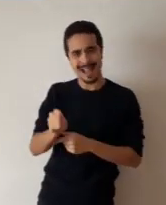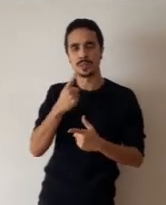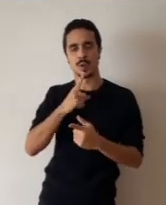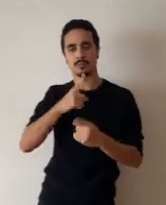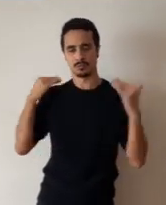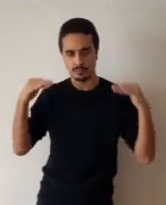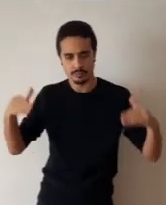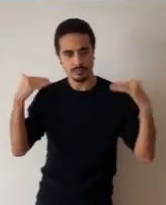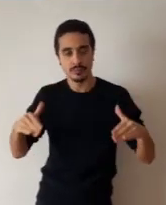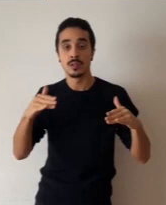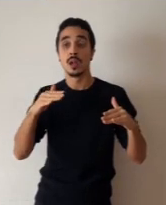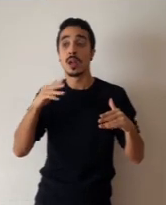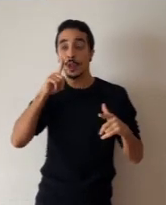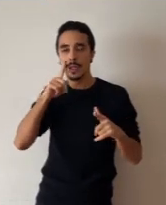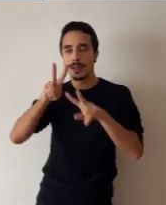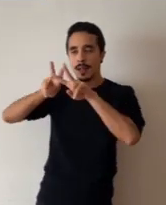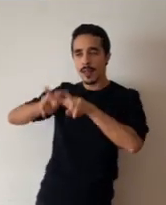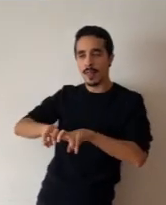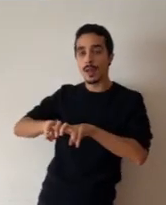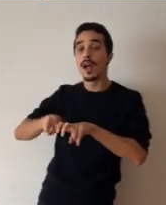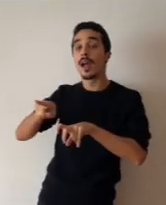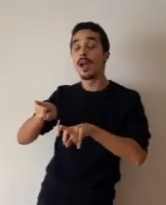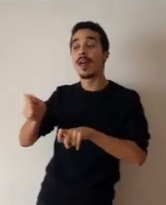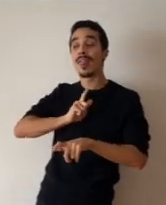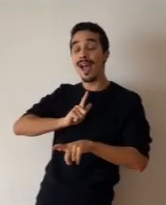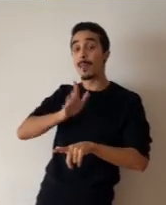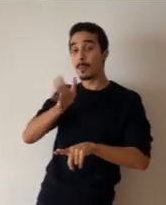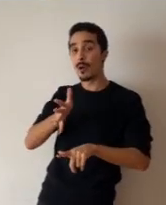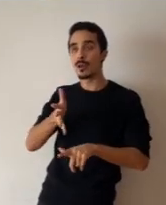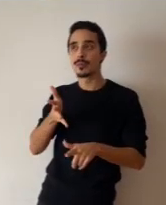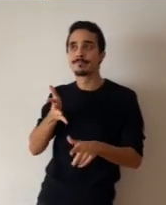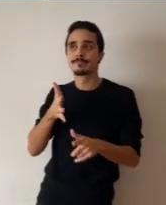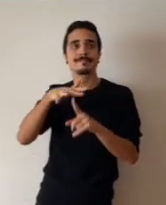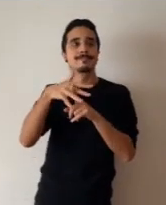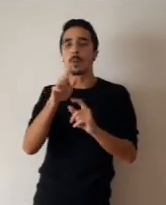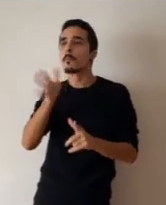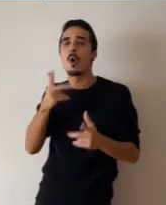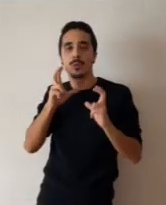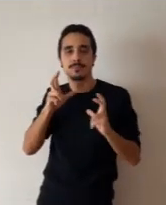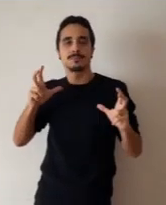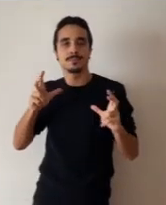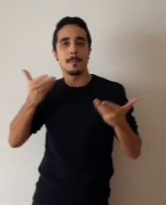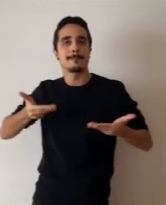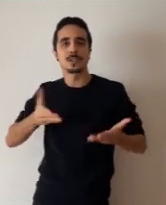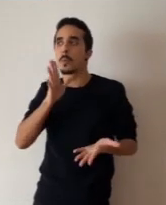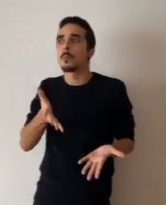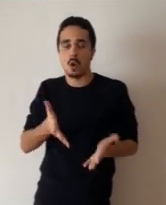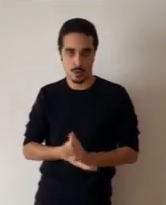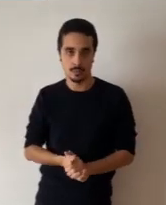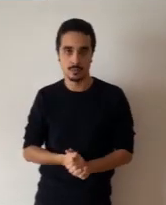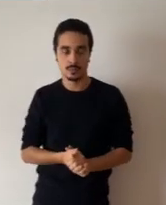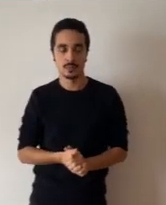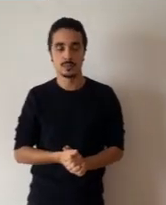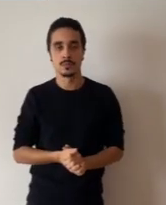ejercicio hagas, mejor, y analiza un poco si esa ganancia de peso que has tenido ha sido debida a algo más